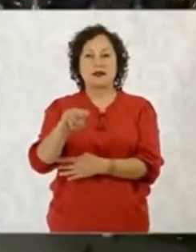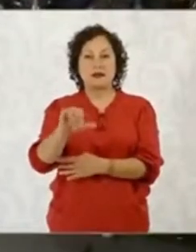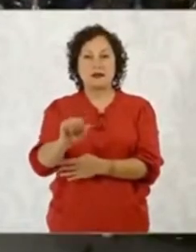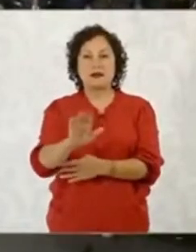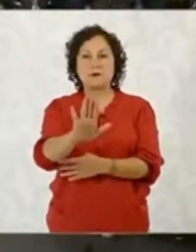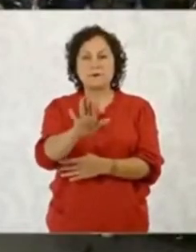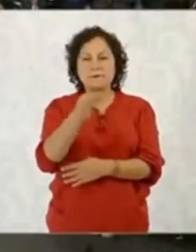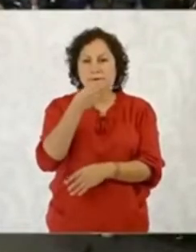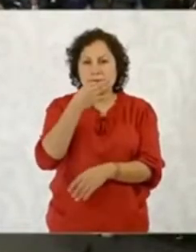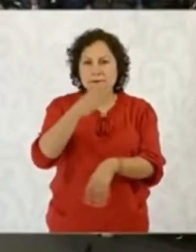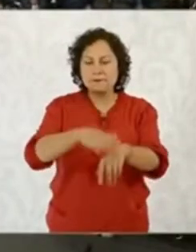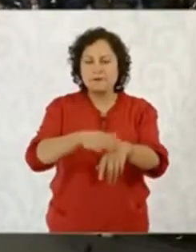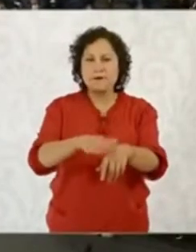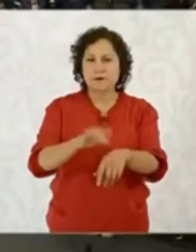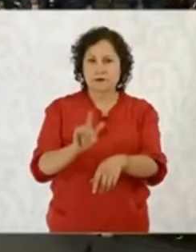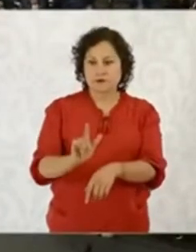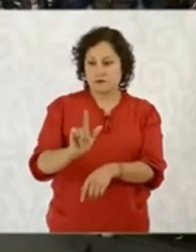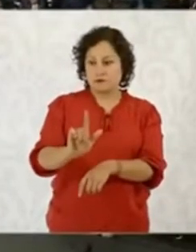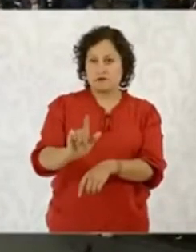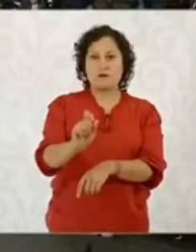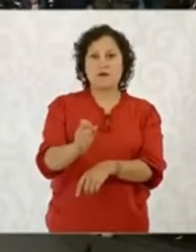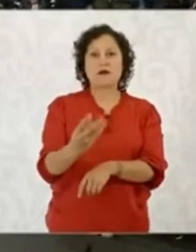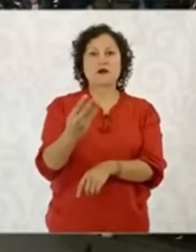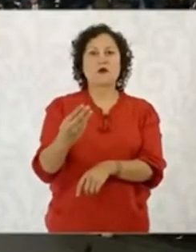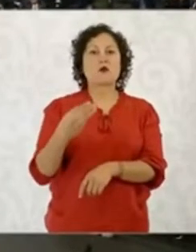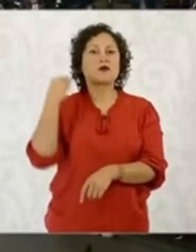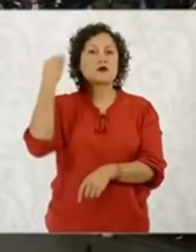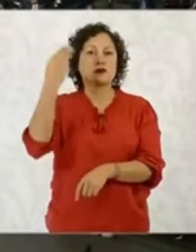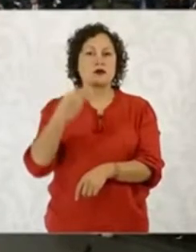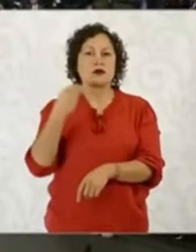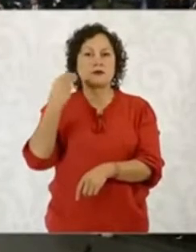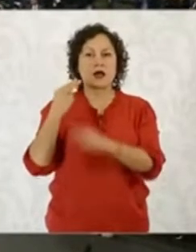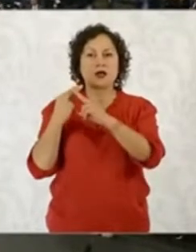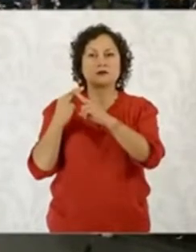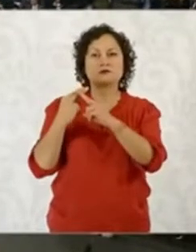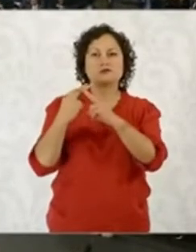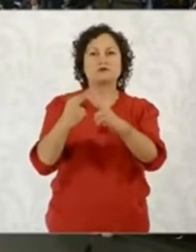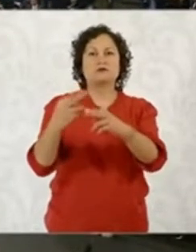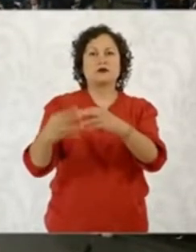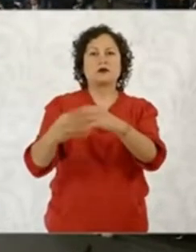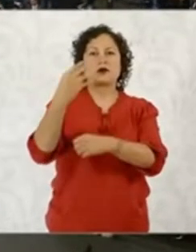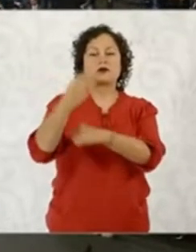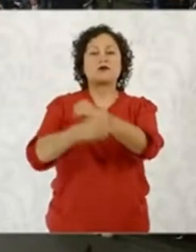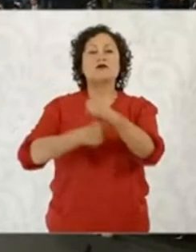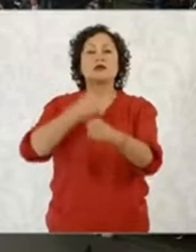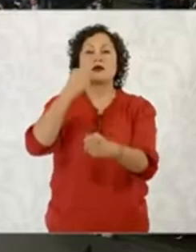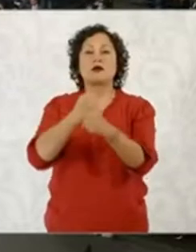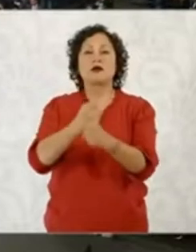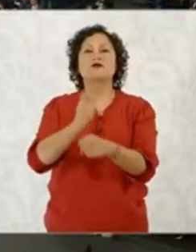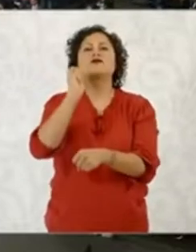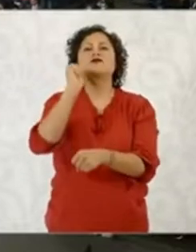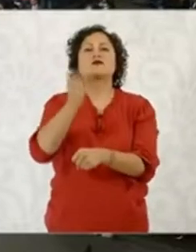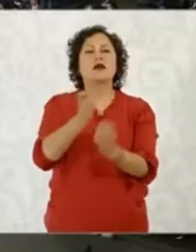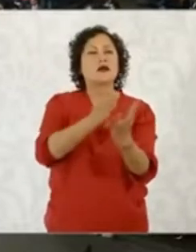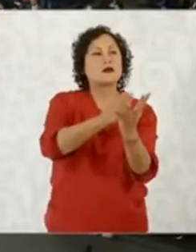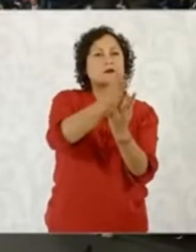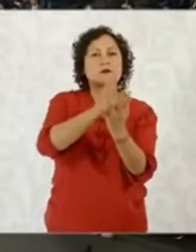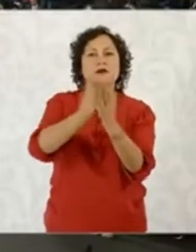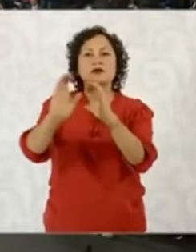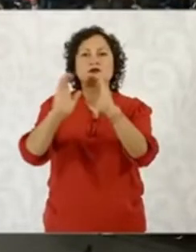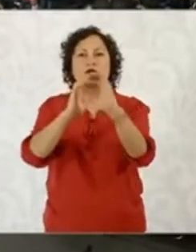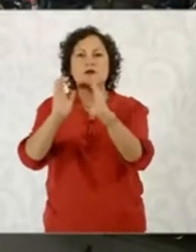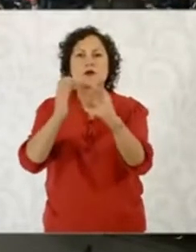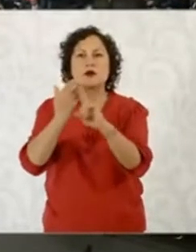marzo se cumplen 14 años de que los grandes medios de comunicación en México firmaron un pacto